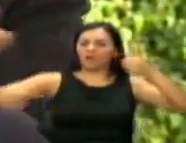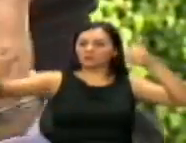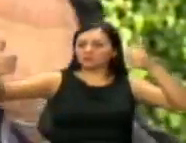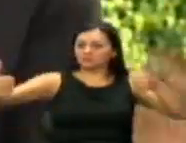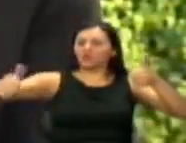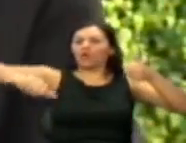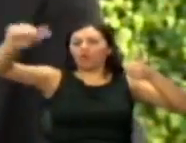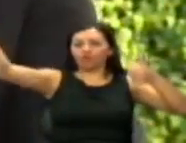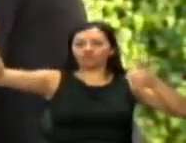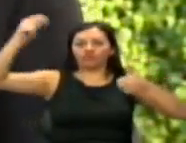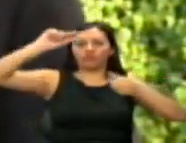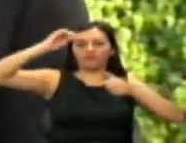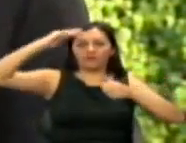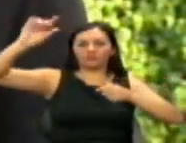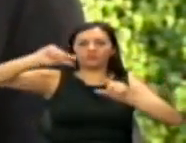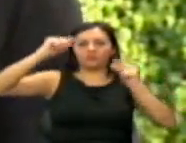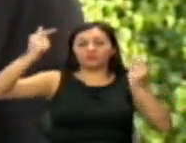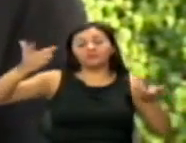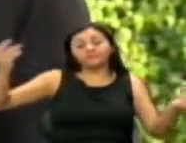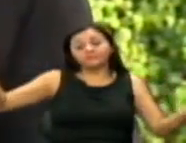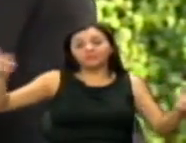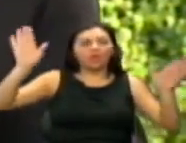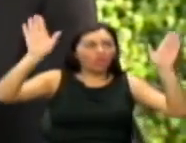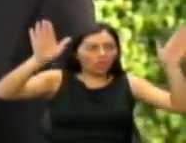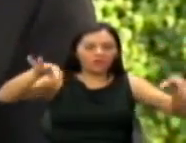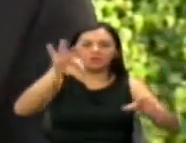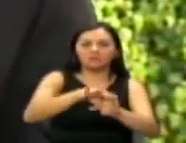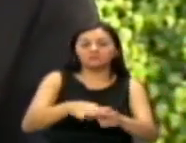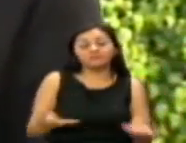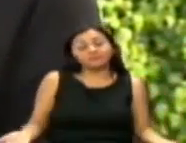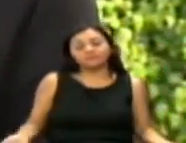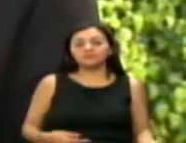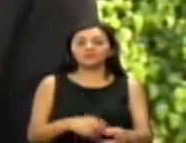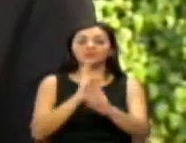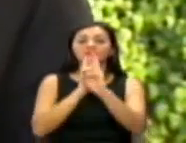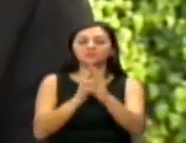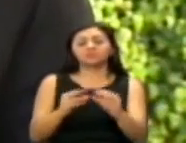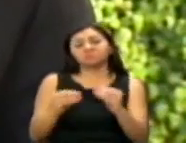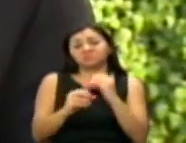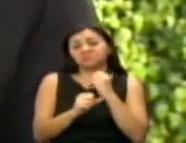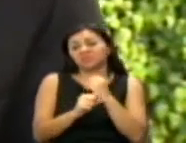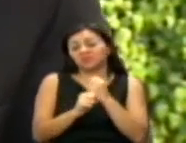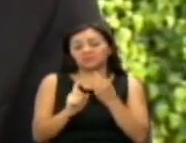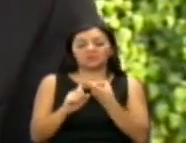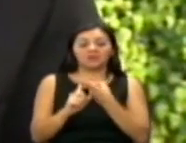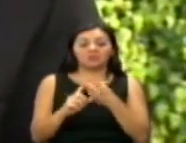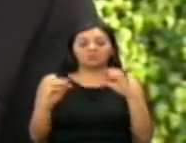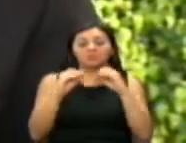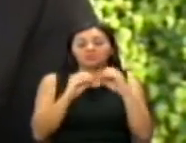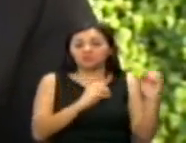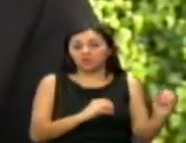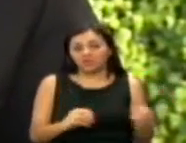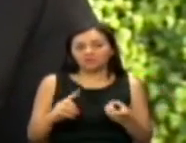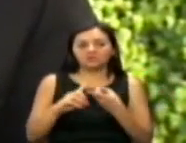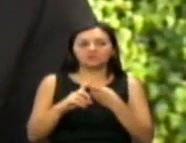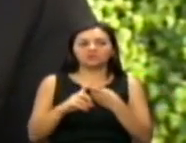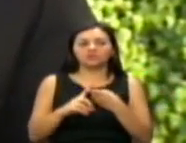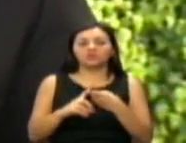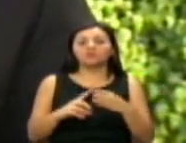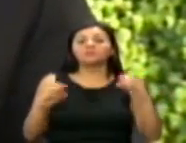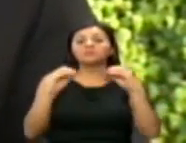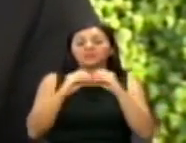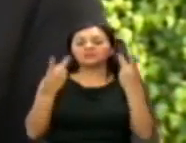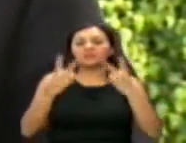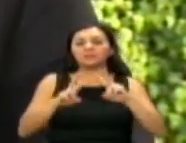siempre, para obtener sus objetivos. ¿Cuál es la respuesta a esto? Más trabajo, más organización, mucho fue fruto también